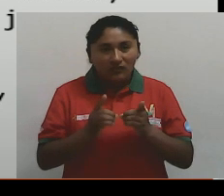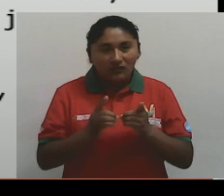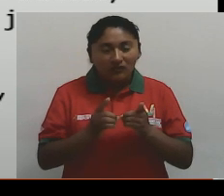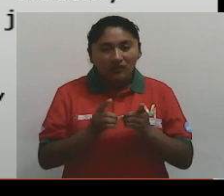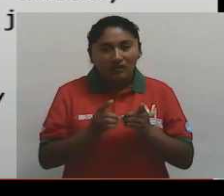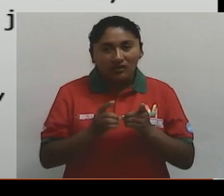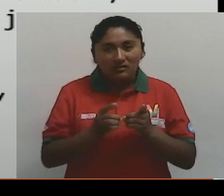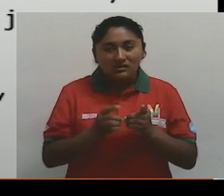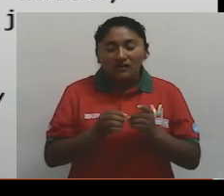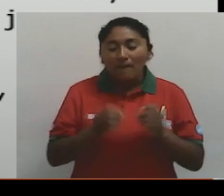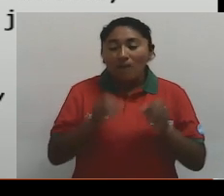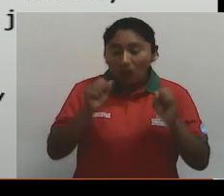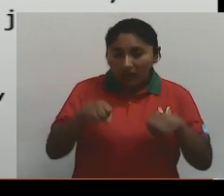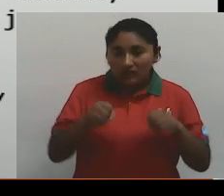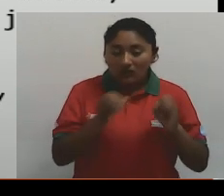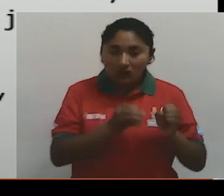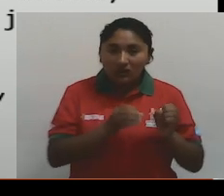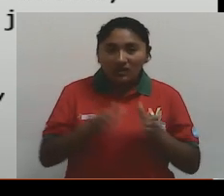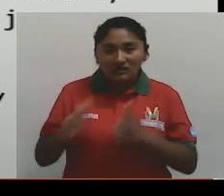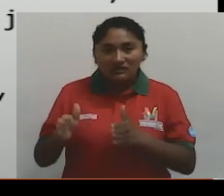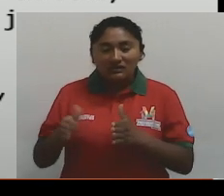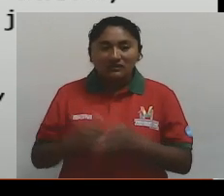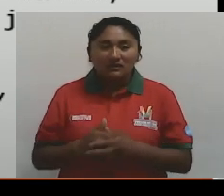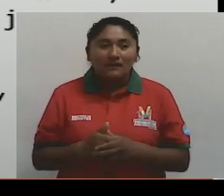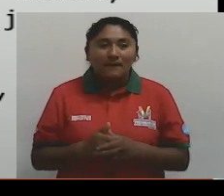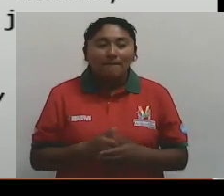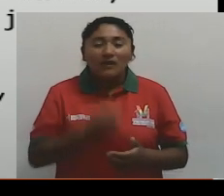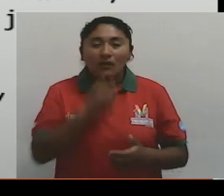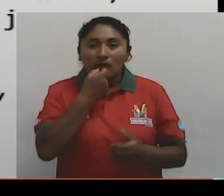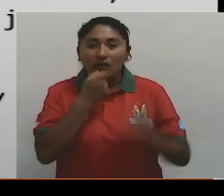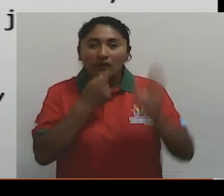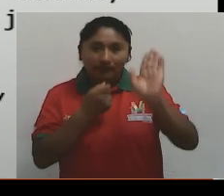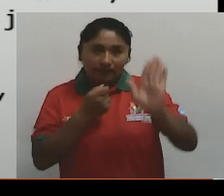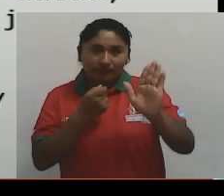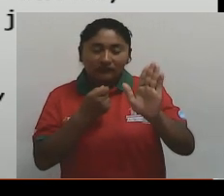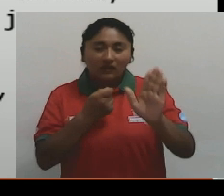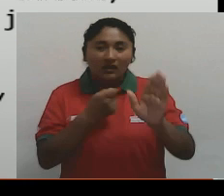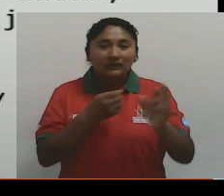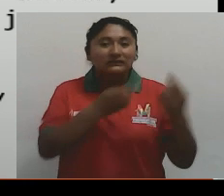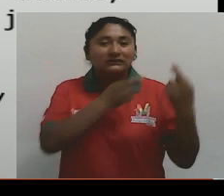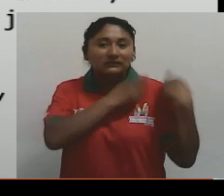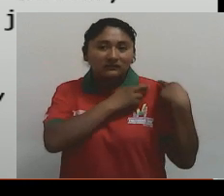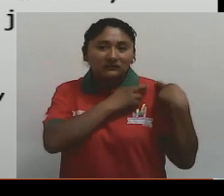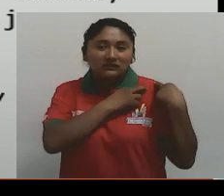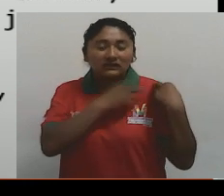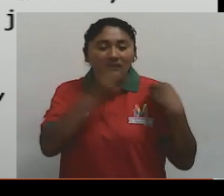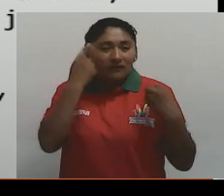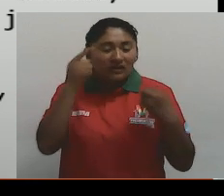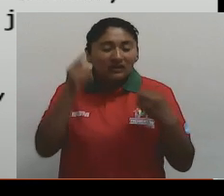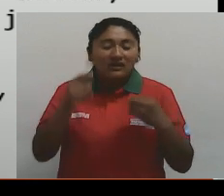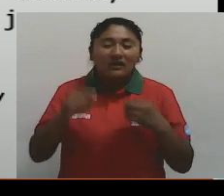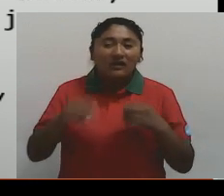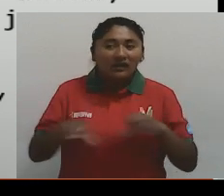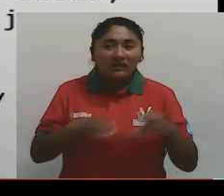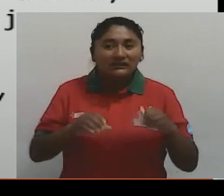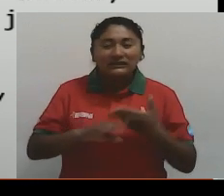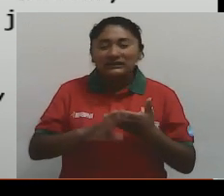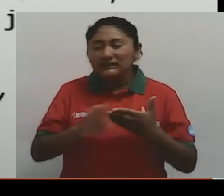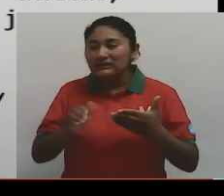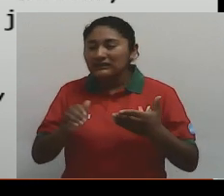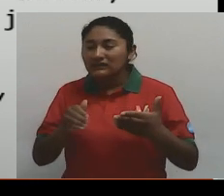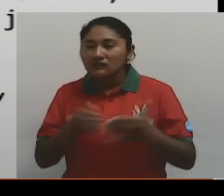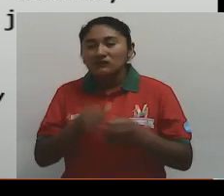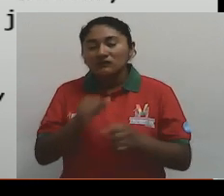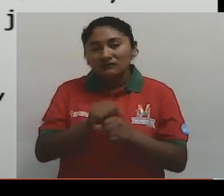bello espectáculo deportivo. El árbitro tiene la responsabilidad de conducir esta lucha deportiva con el fin de que todo este proceso competitivo